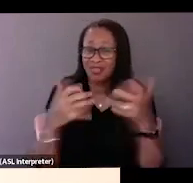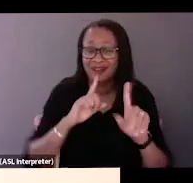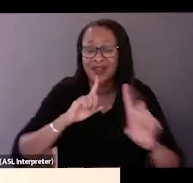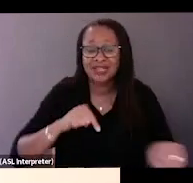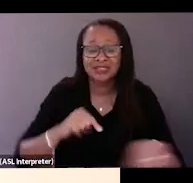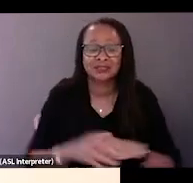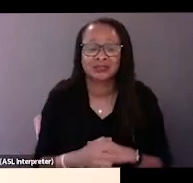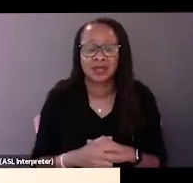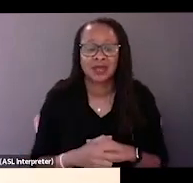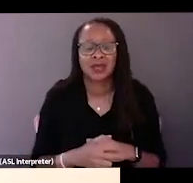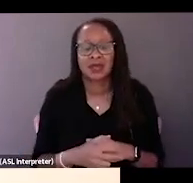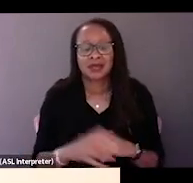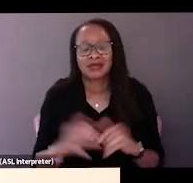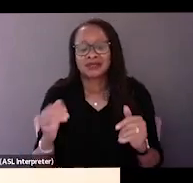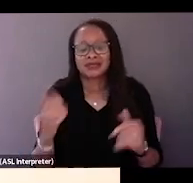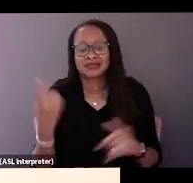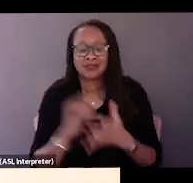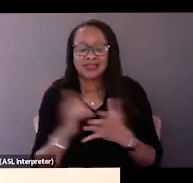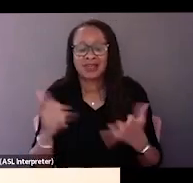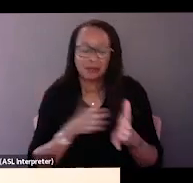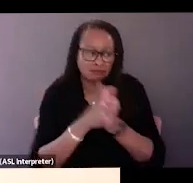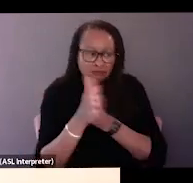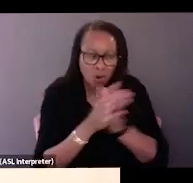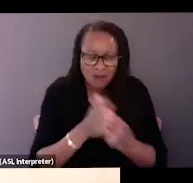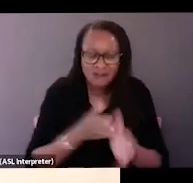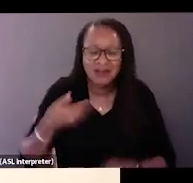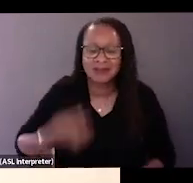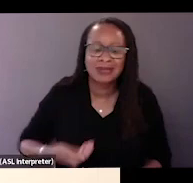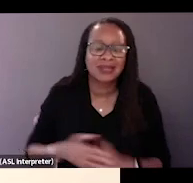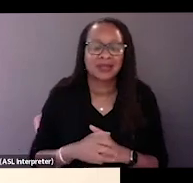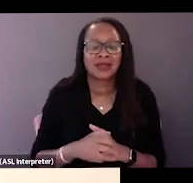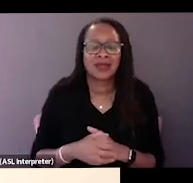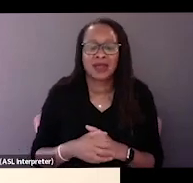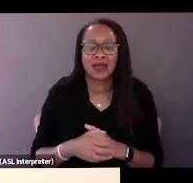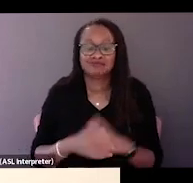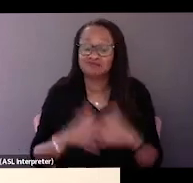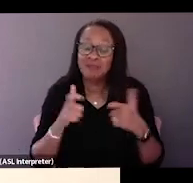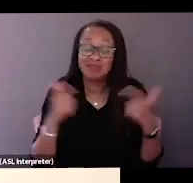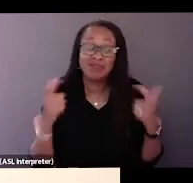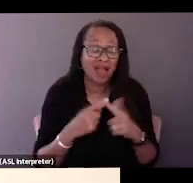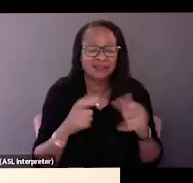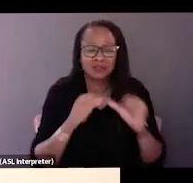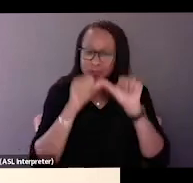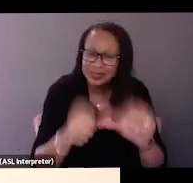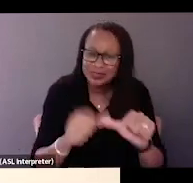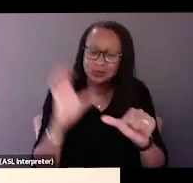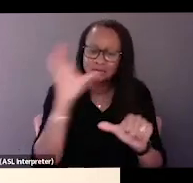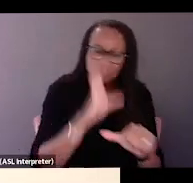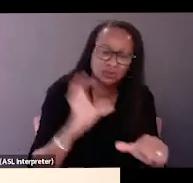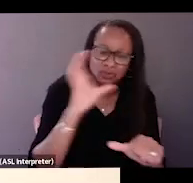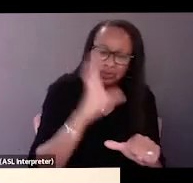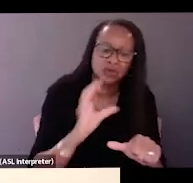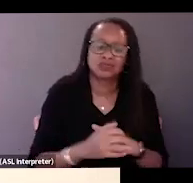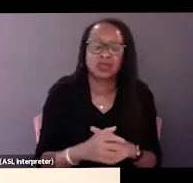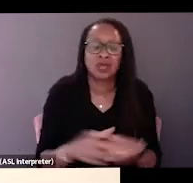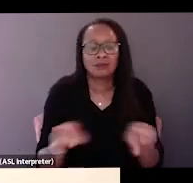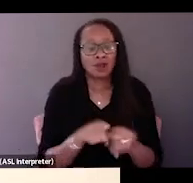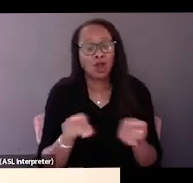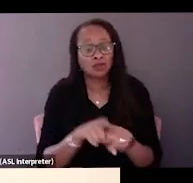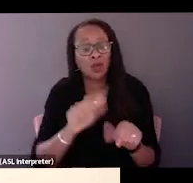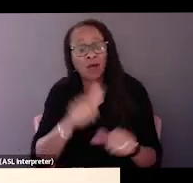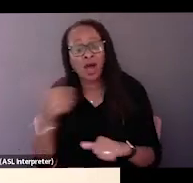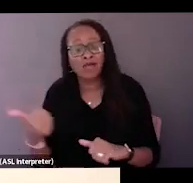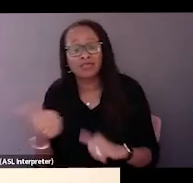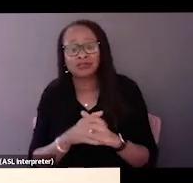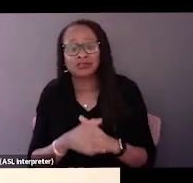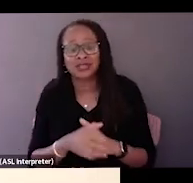demás, a veces sin que yo les preguntara, tenían sus propios juicios y sus propias opiniones